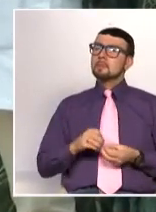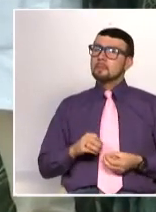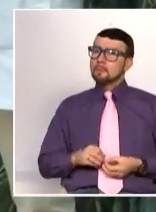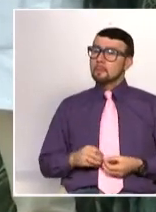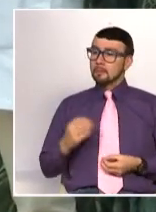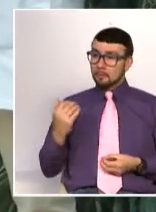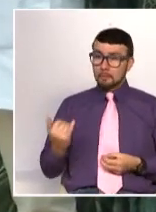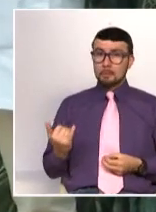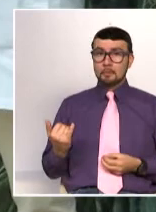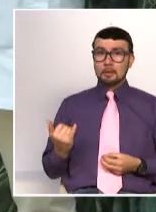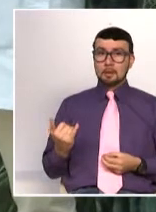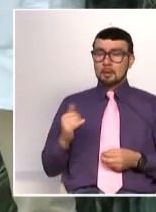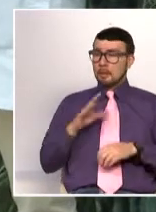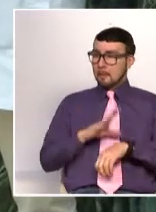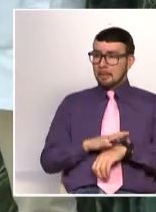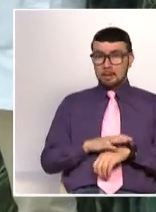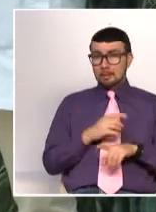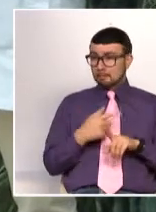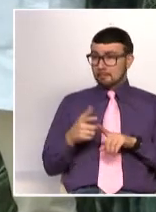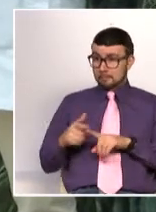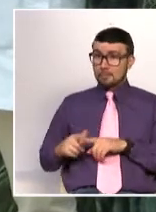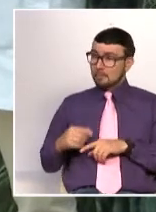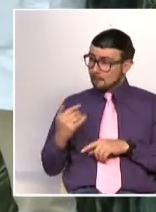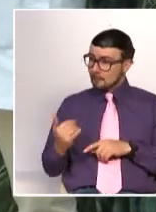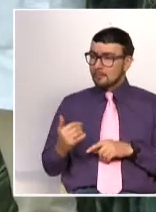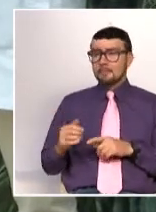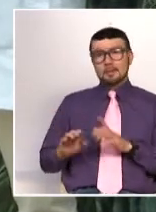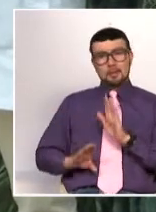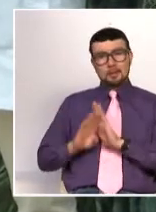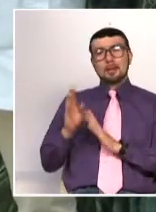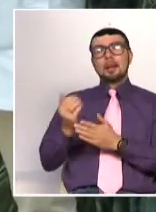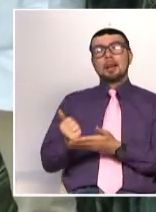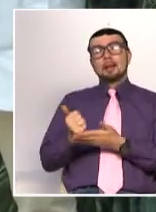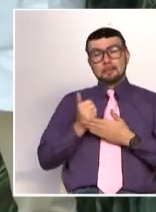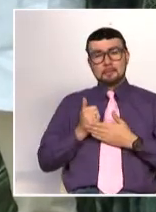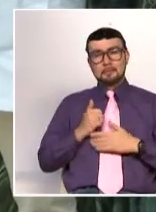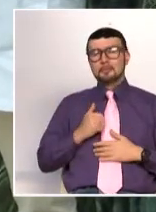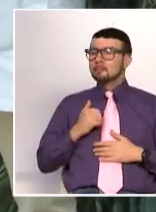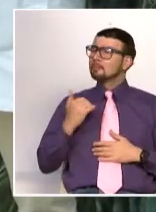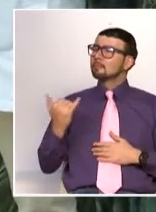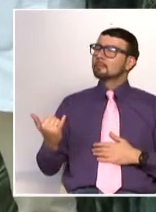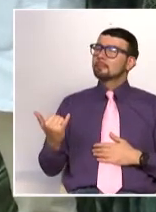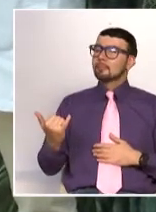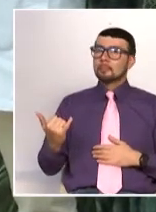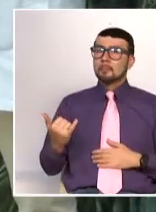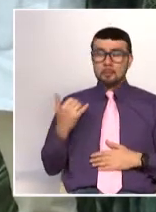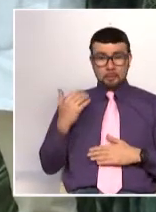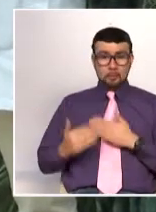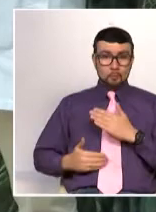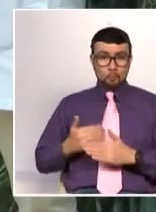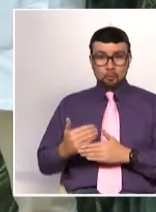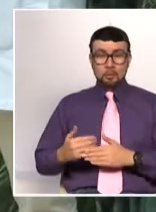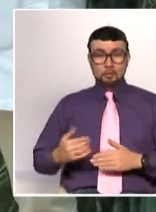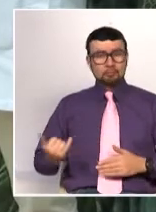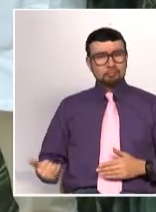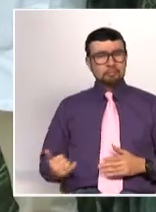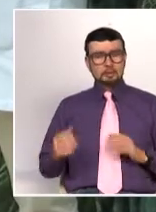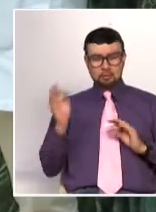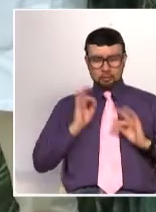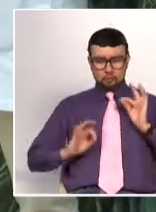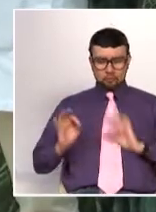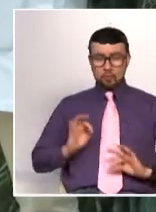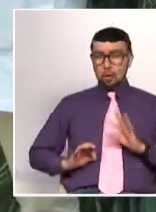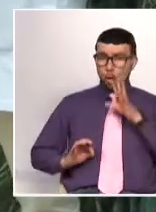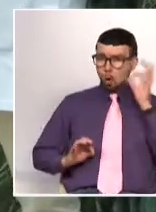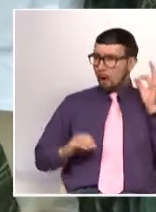homeopáticos que nos van a producir a los procesos haciendo chrinos piensen en el hombre o bien